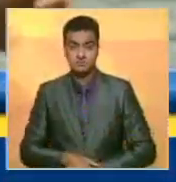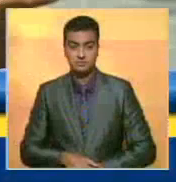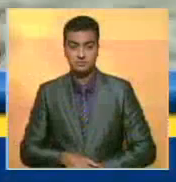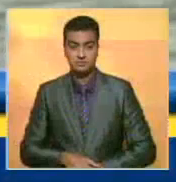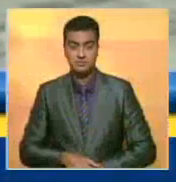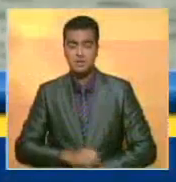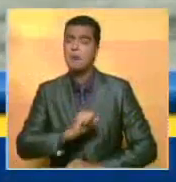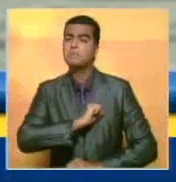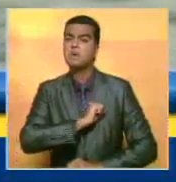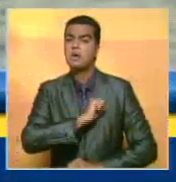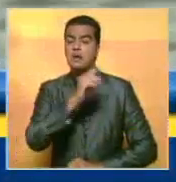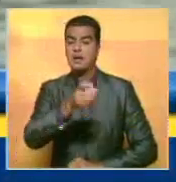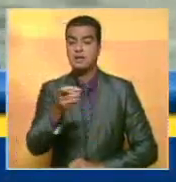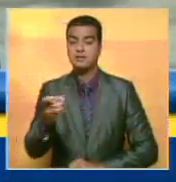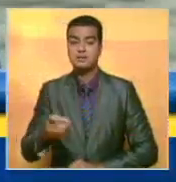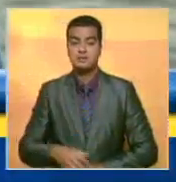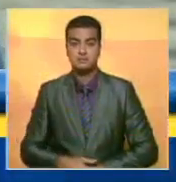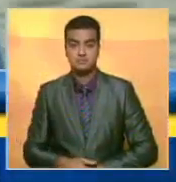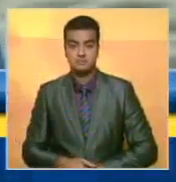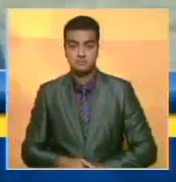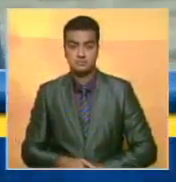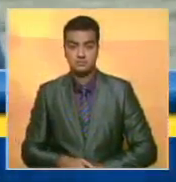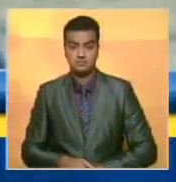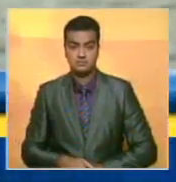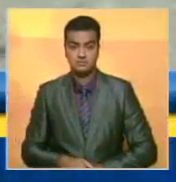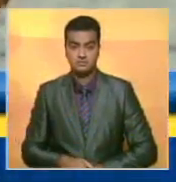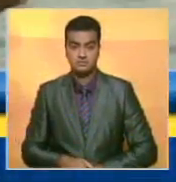Meterle miedo a la gente.